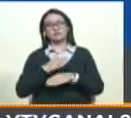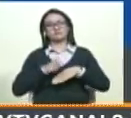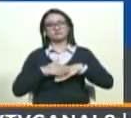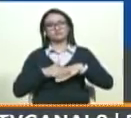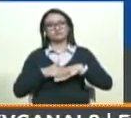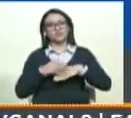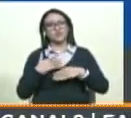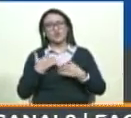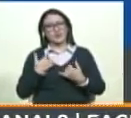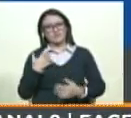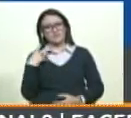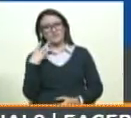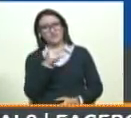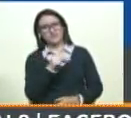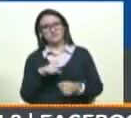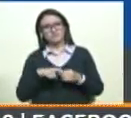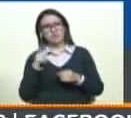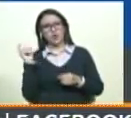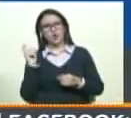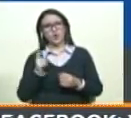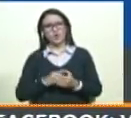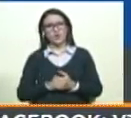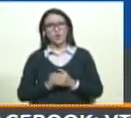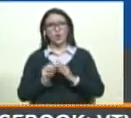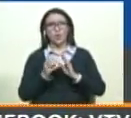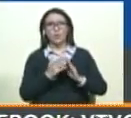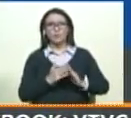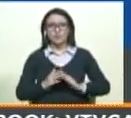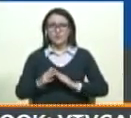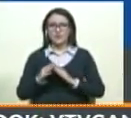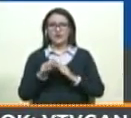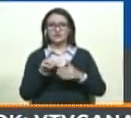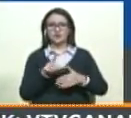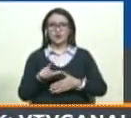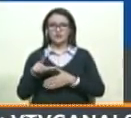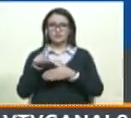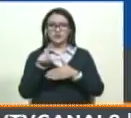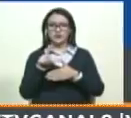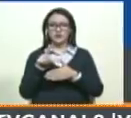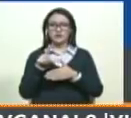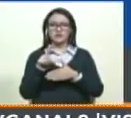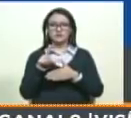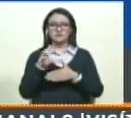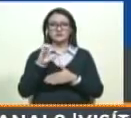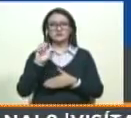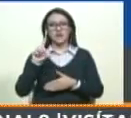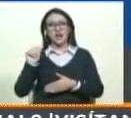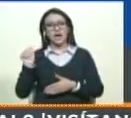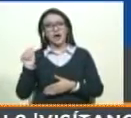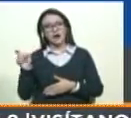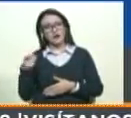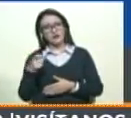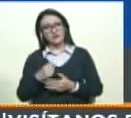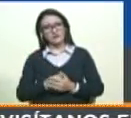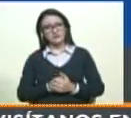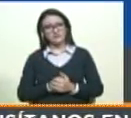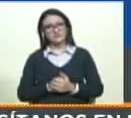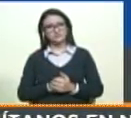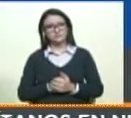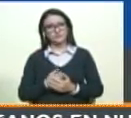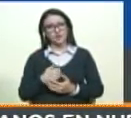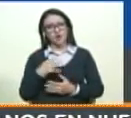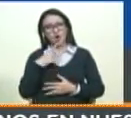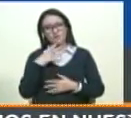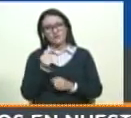fuimos. Nosotros creemos en la comunidad de Estados Latinoamericanos y Caribeños, en la CELAC. Nosotros creemos en la